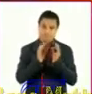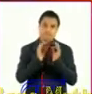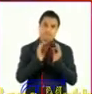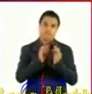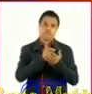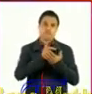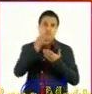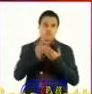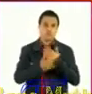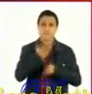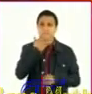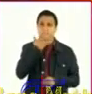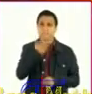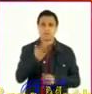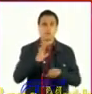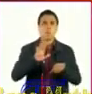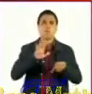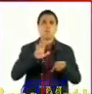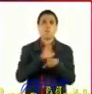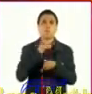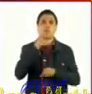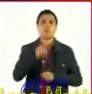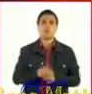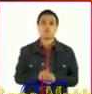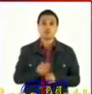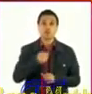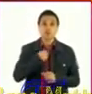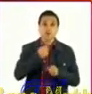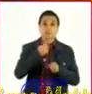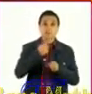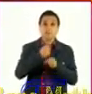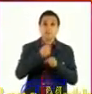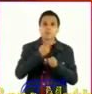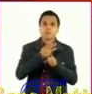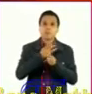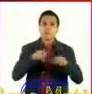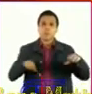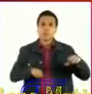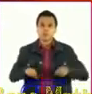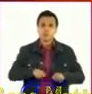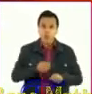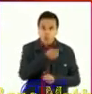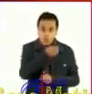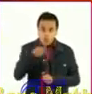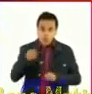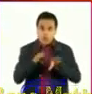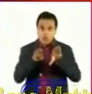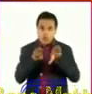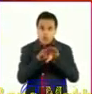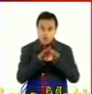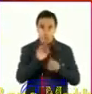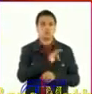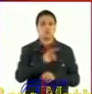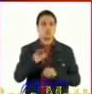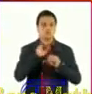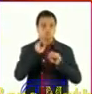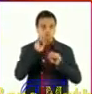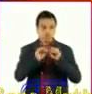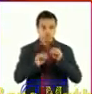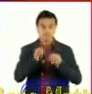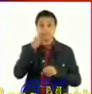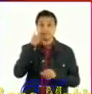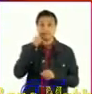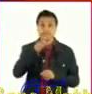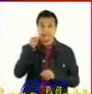que te ayuda a organizar tus acciones y a aprovechar el tiempo al máximo. Por eso, en él siempre